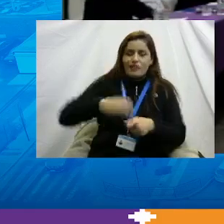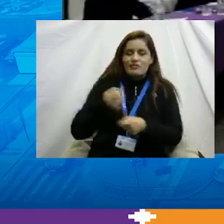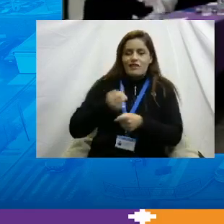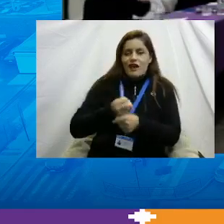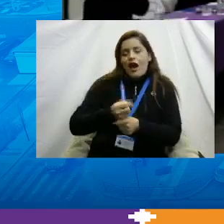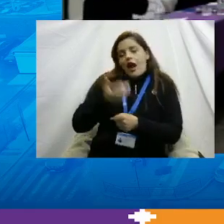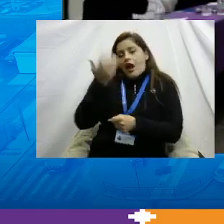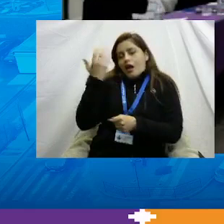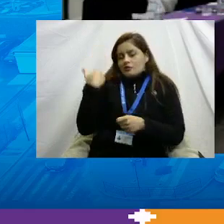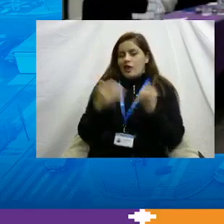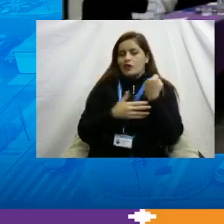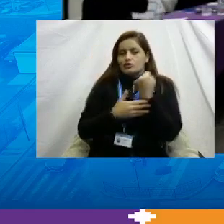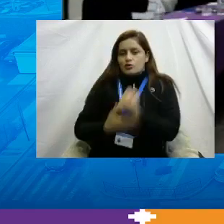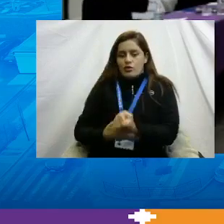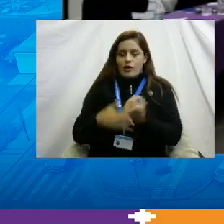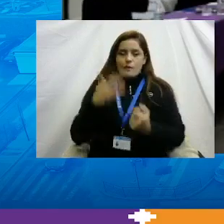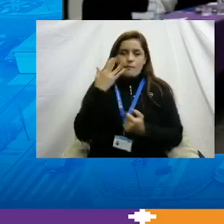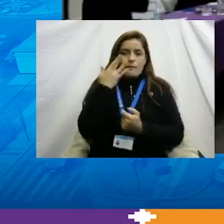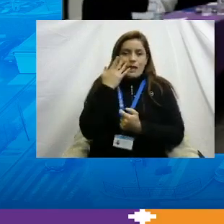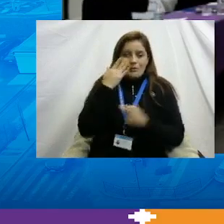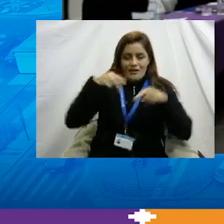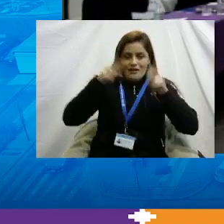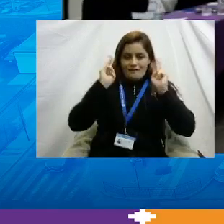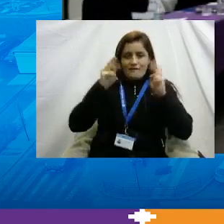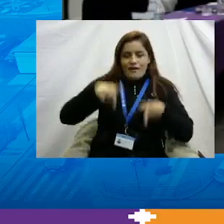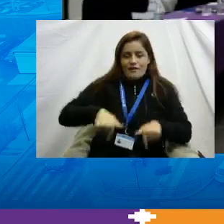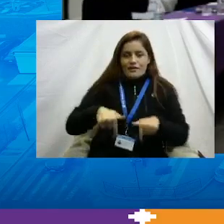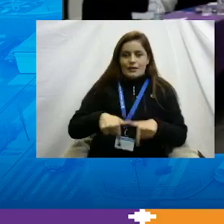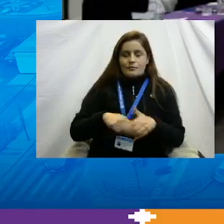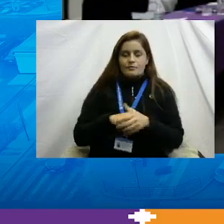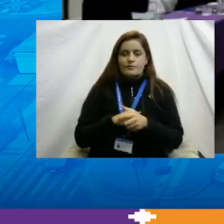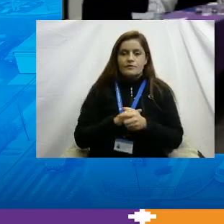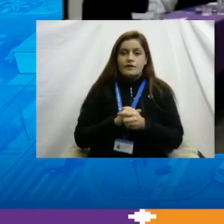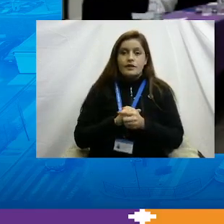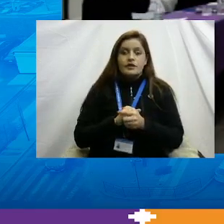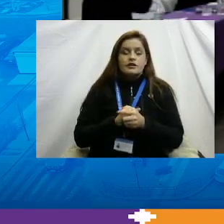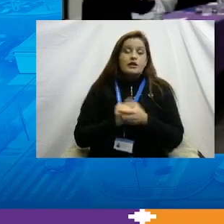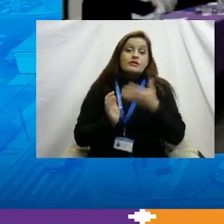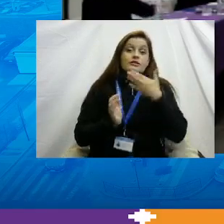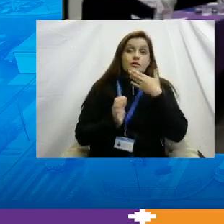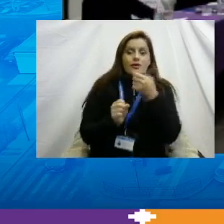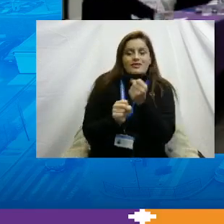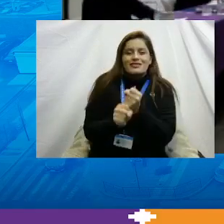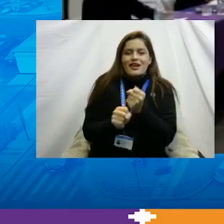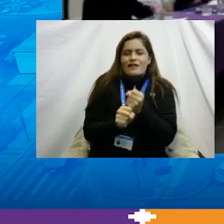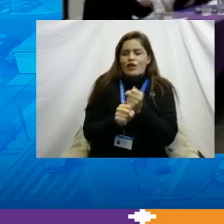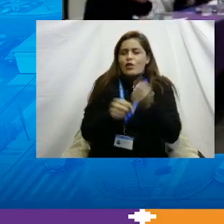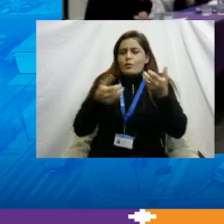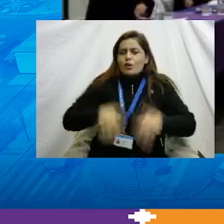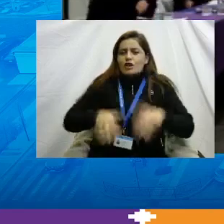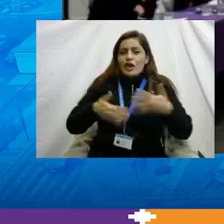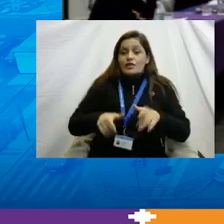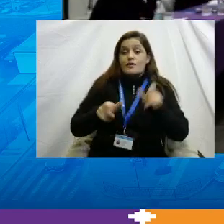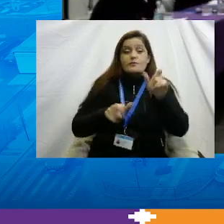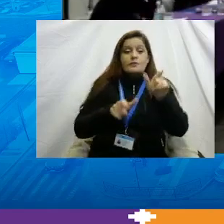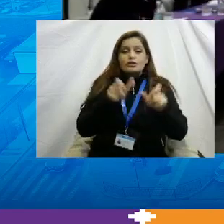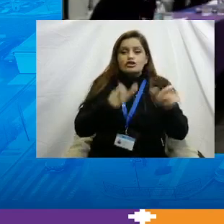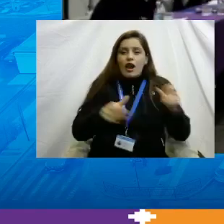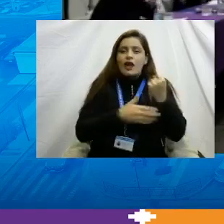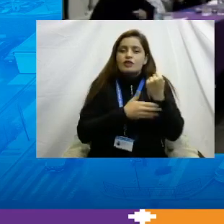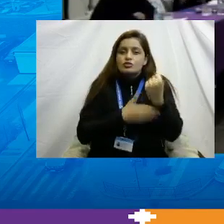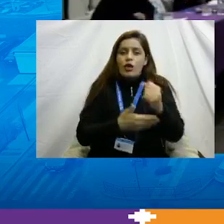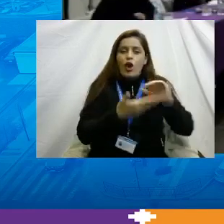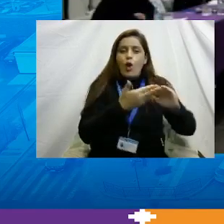antes. Así que un milipillano que uno lo conocía, y bueno, claramente ha sido un trabajo importante a la comuna, siempre estaba